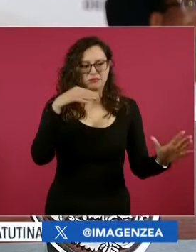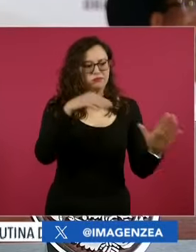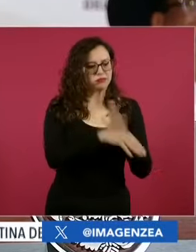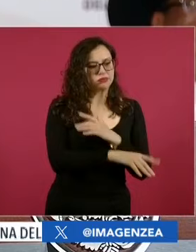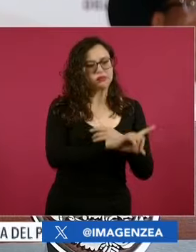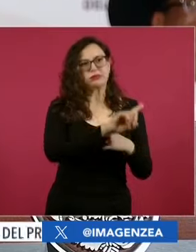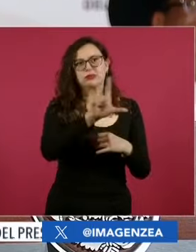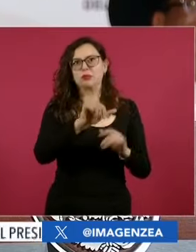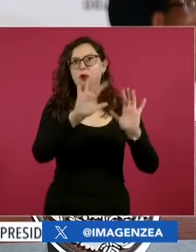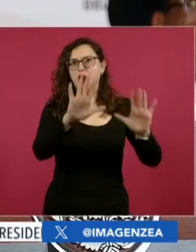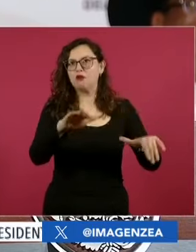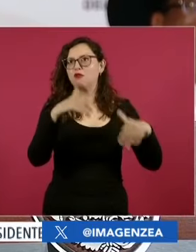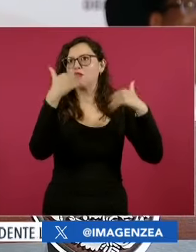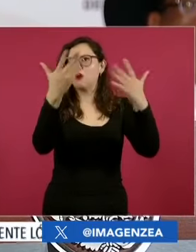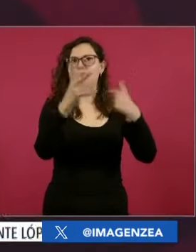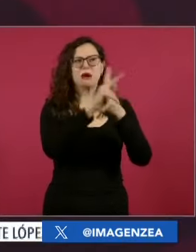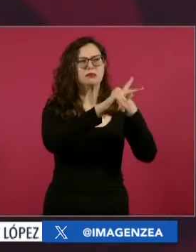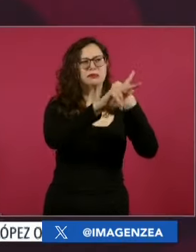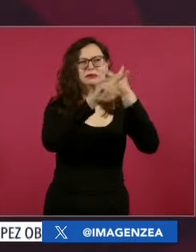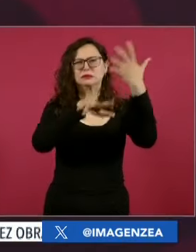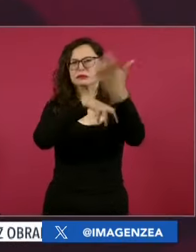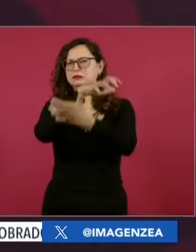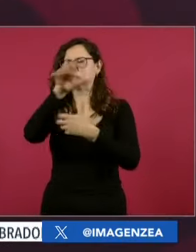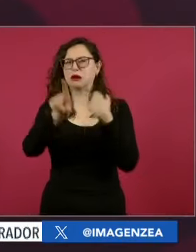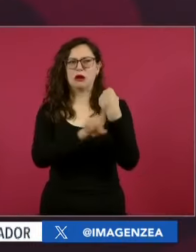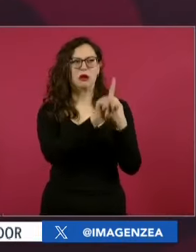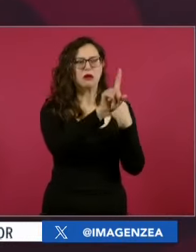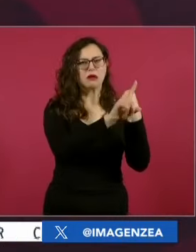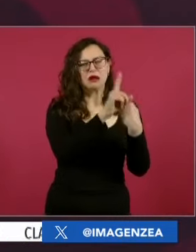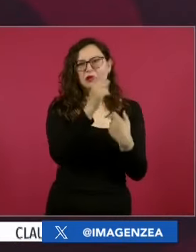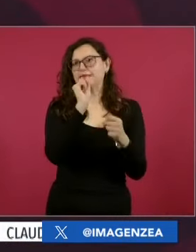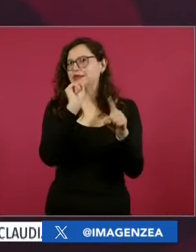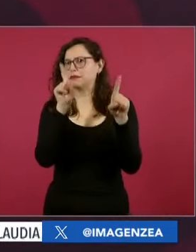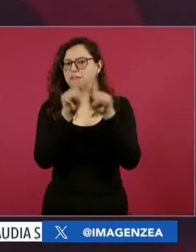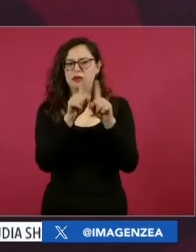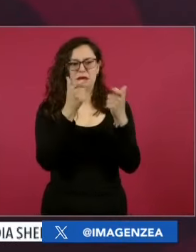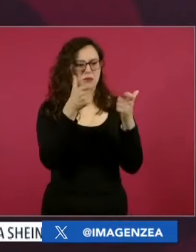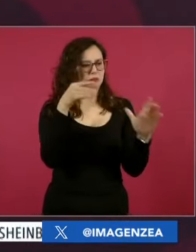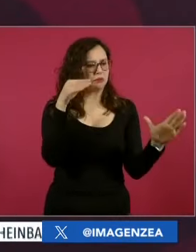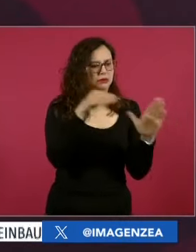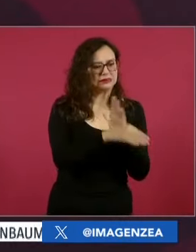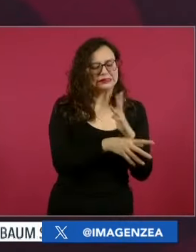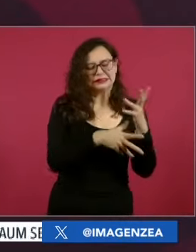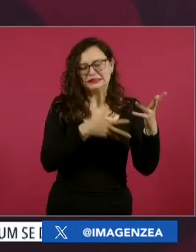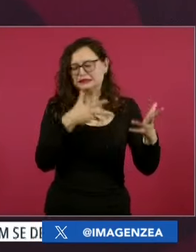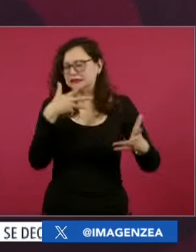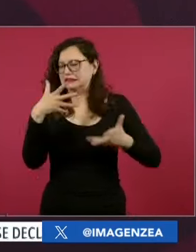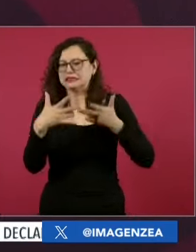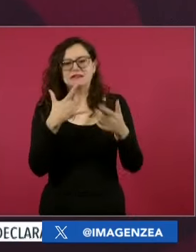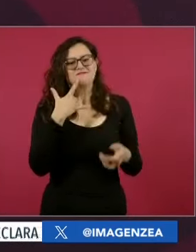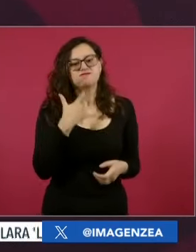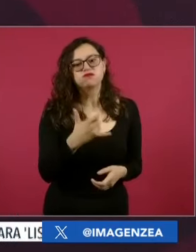Y aún cuando creció poco la economía,